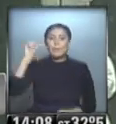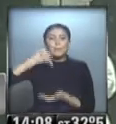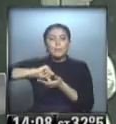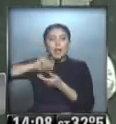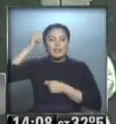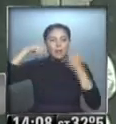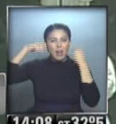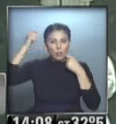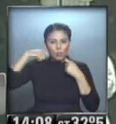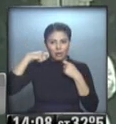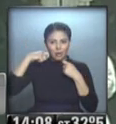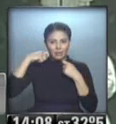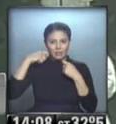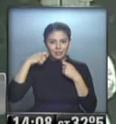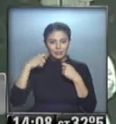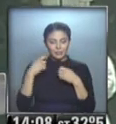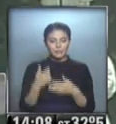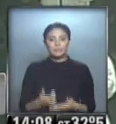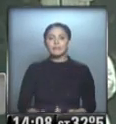República del Paraguay